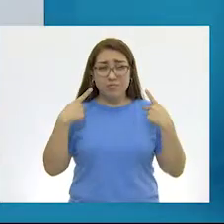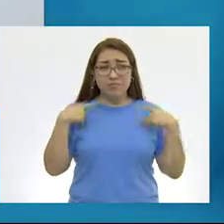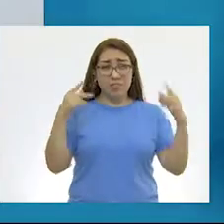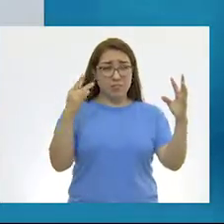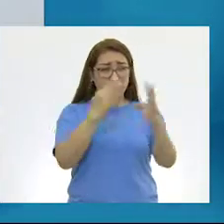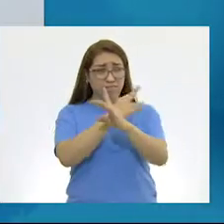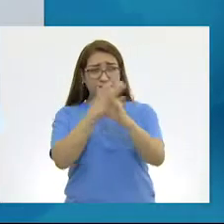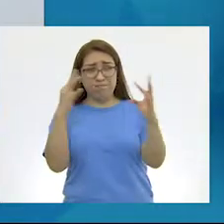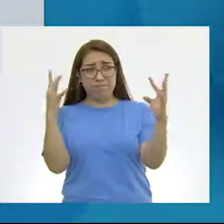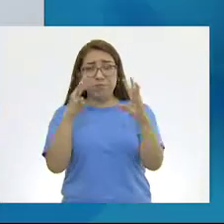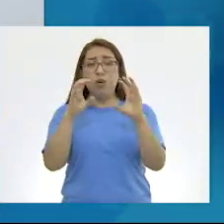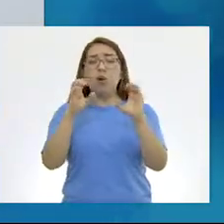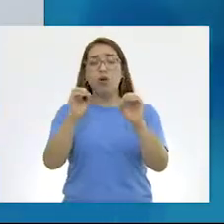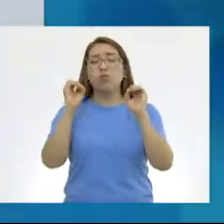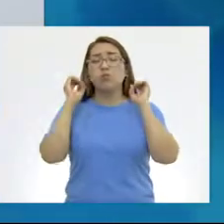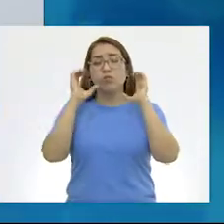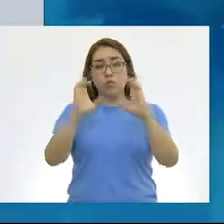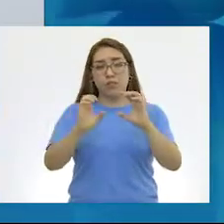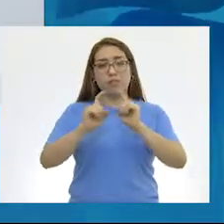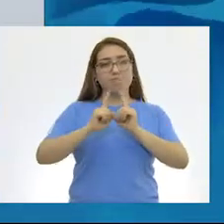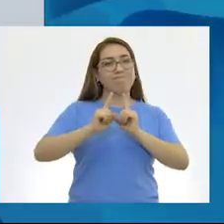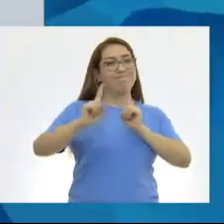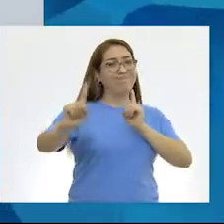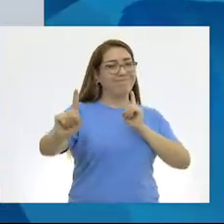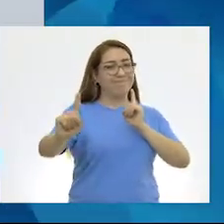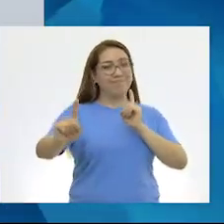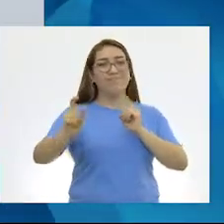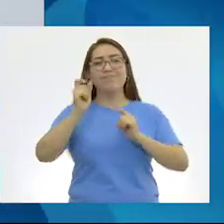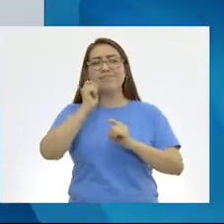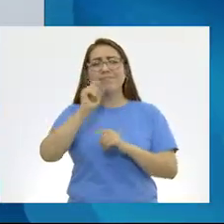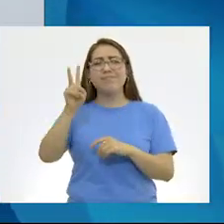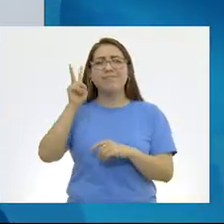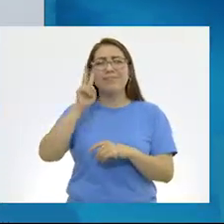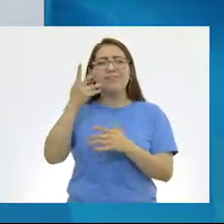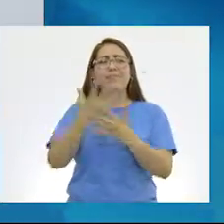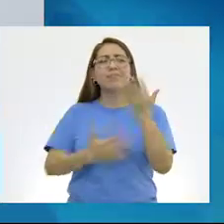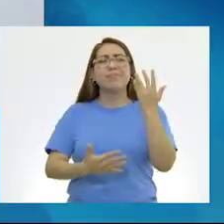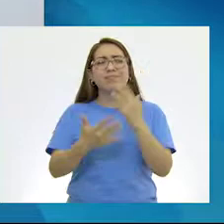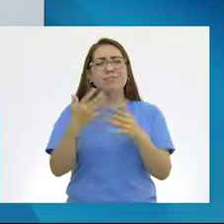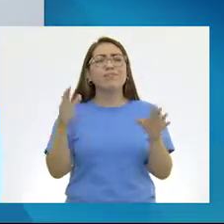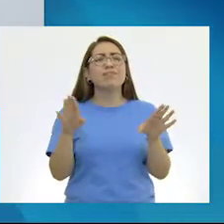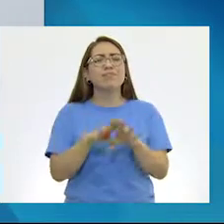la sana distancia. Vamos a ver cómo hay que lavarse las manos.